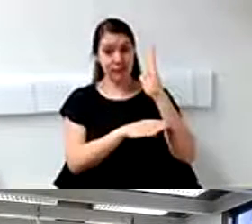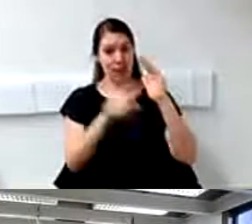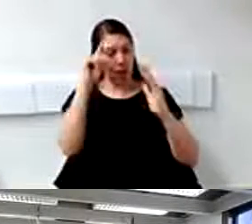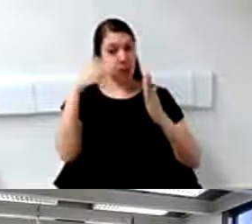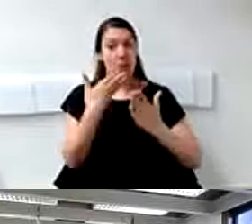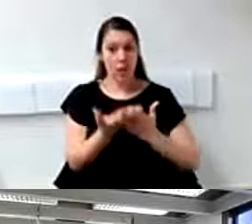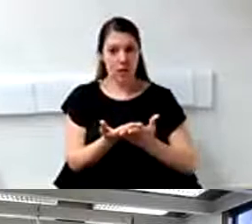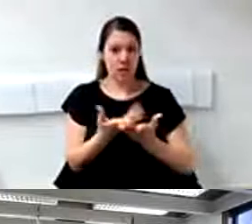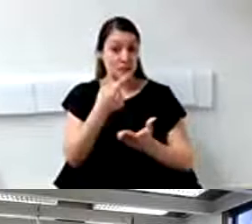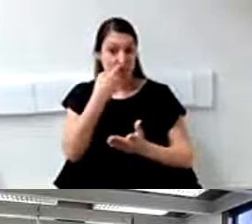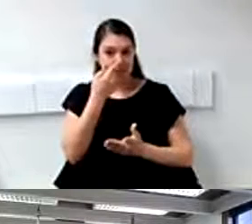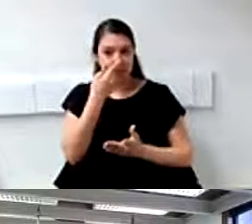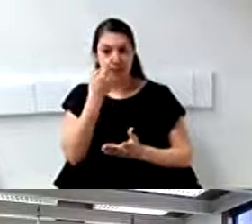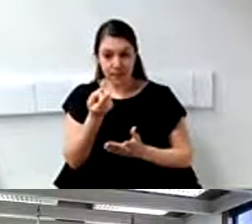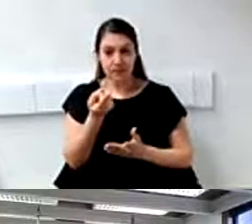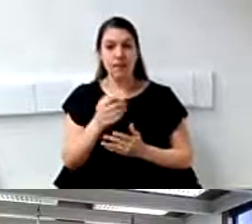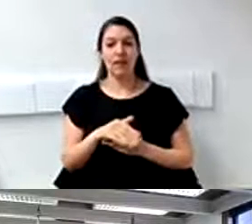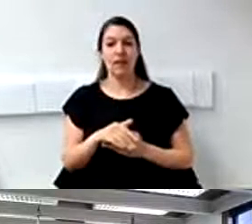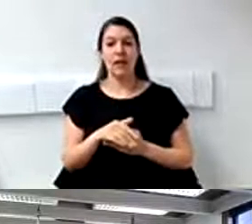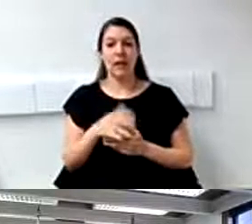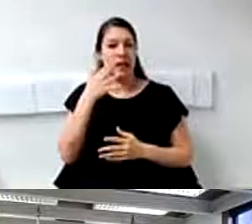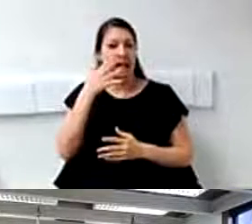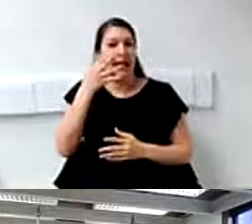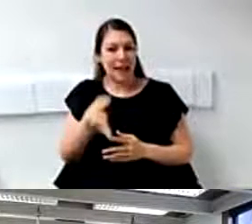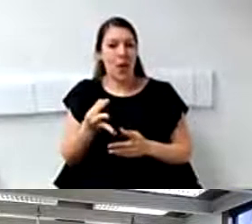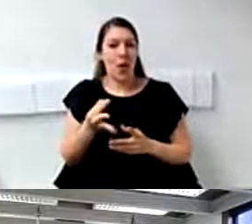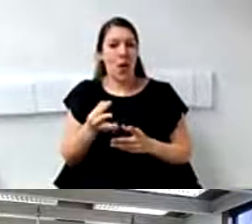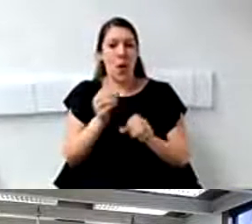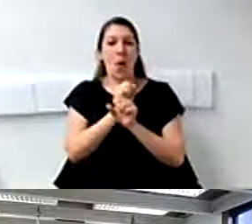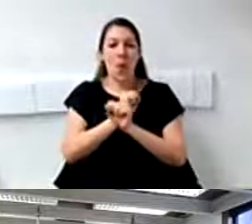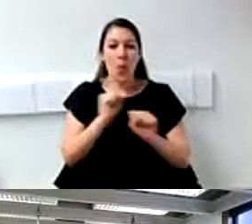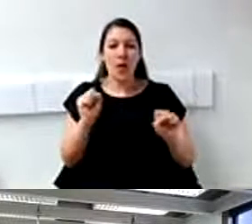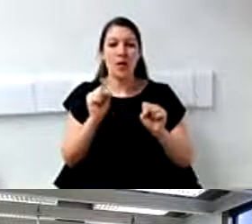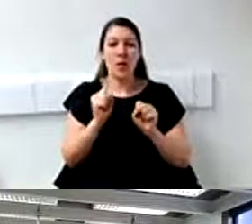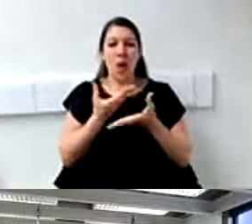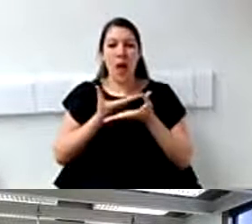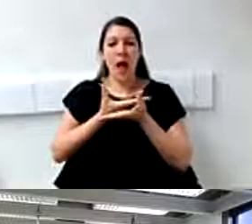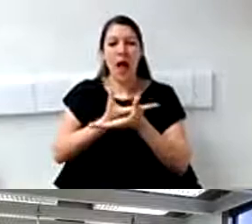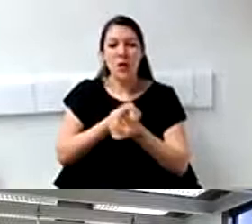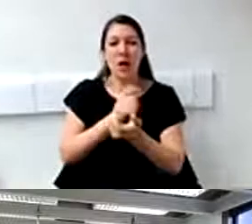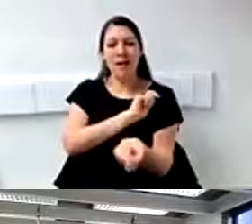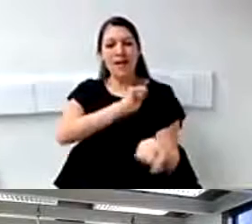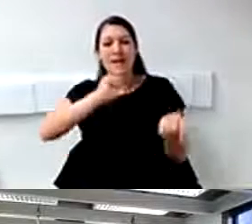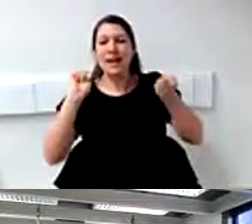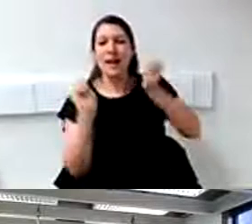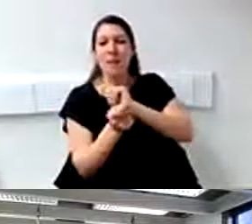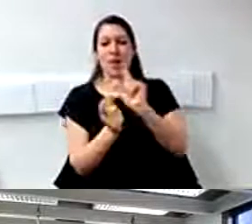parecieron interesantes a los efectos de vehiculizar un poco un cambio en la manera de atender.